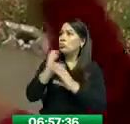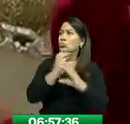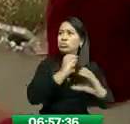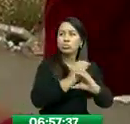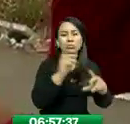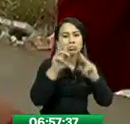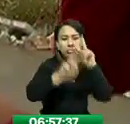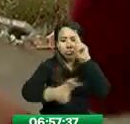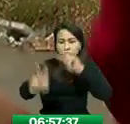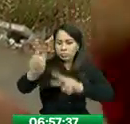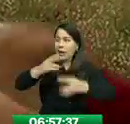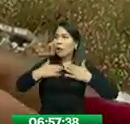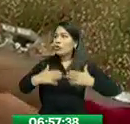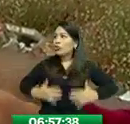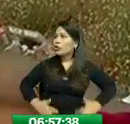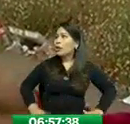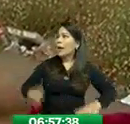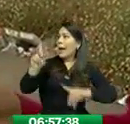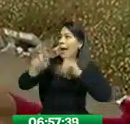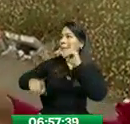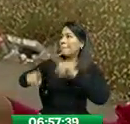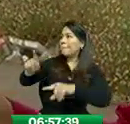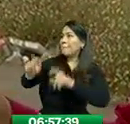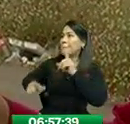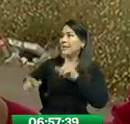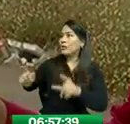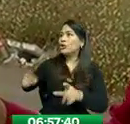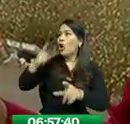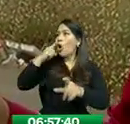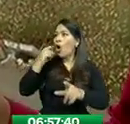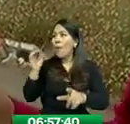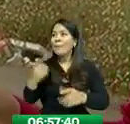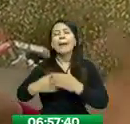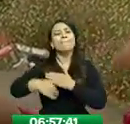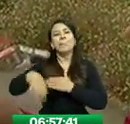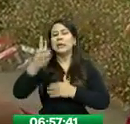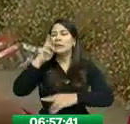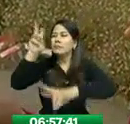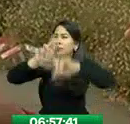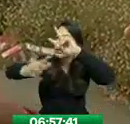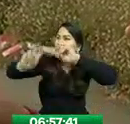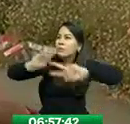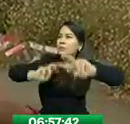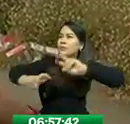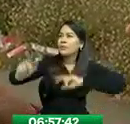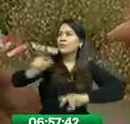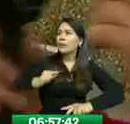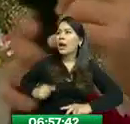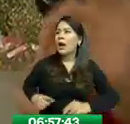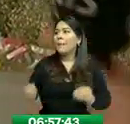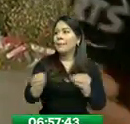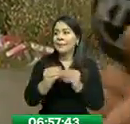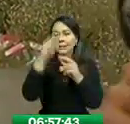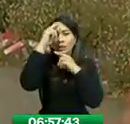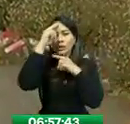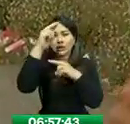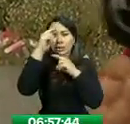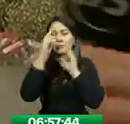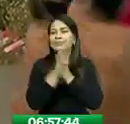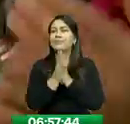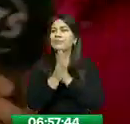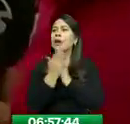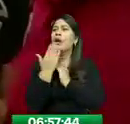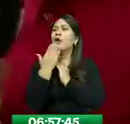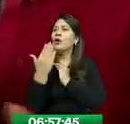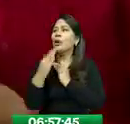se está registrando a las personas, en especial a los que son el género masculino. Hasta el momento estamos sin ninguna novedad. ¿El cometimiento de qué